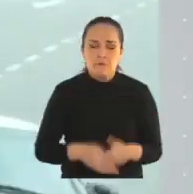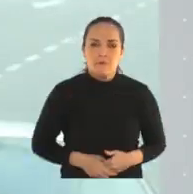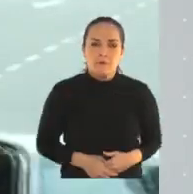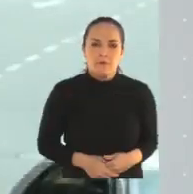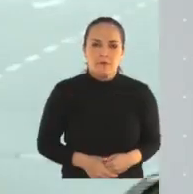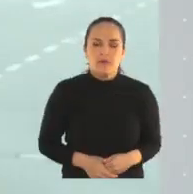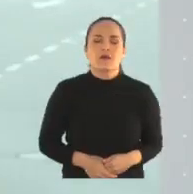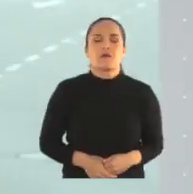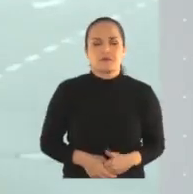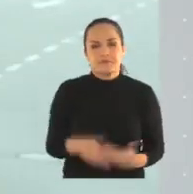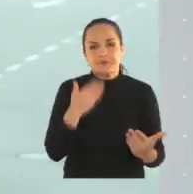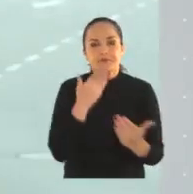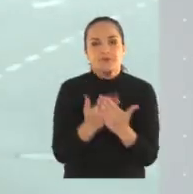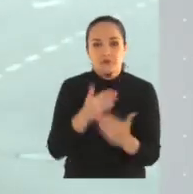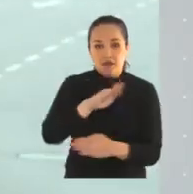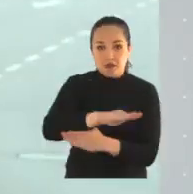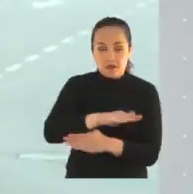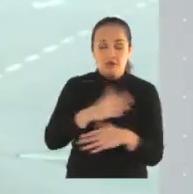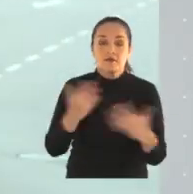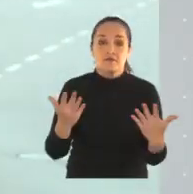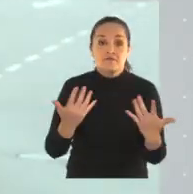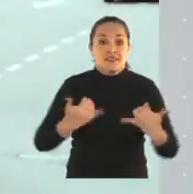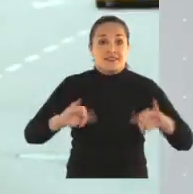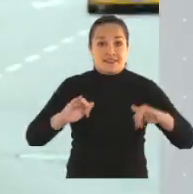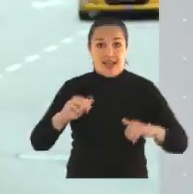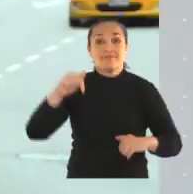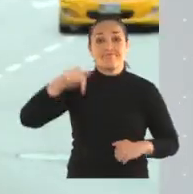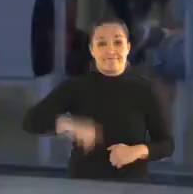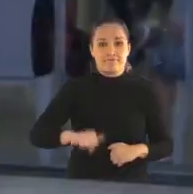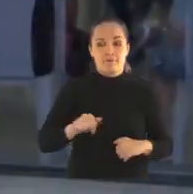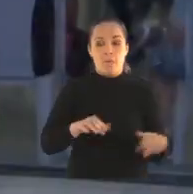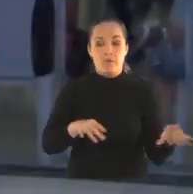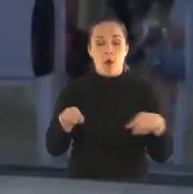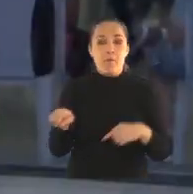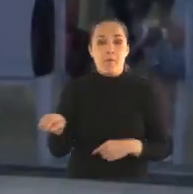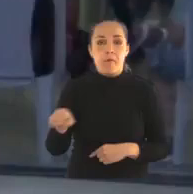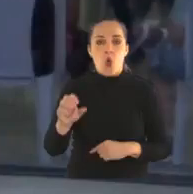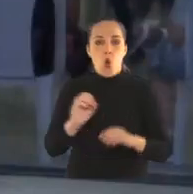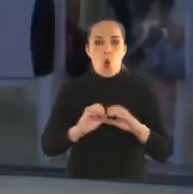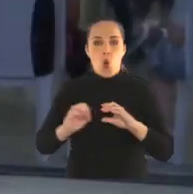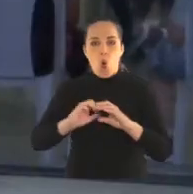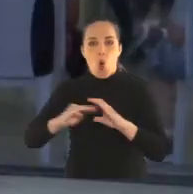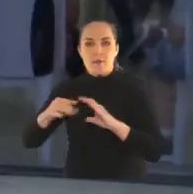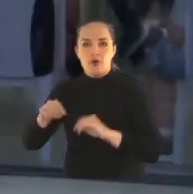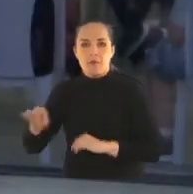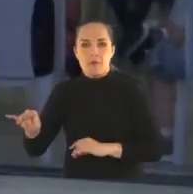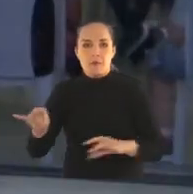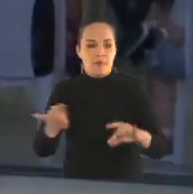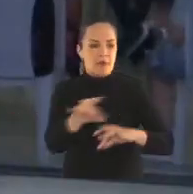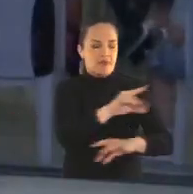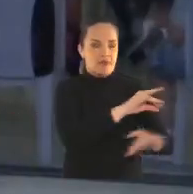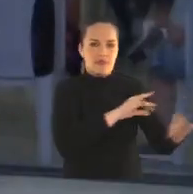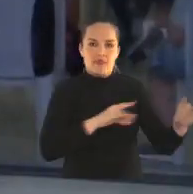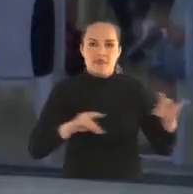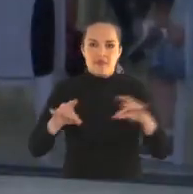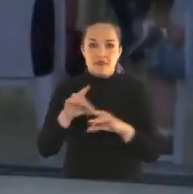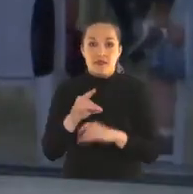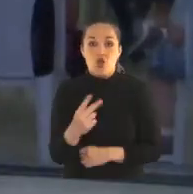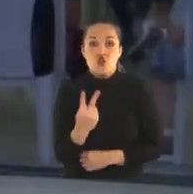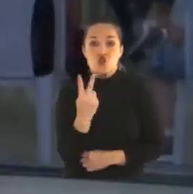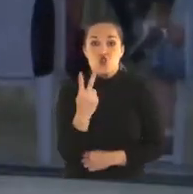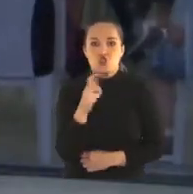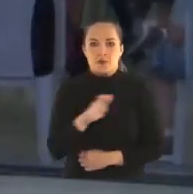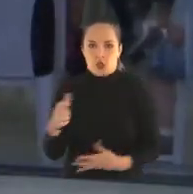rossi muy buenas tardes efectivamente o micro ya circula aquí en la capital del atlántico de estos nuevos reportes están relacionados con dos residentes